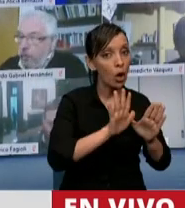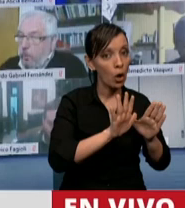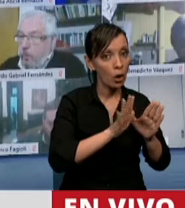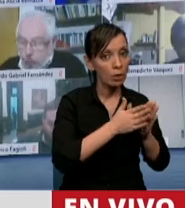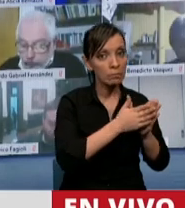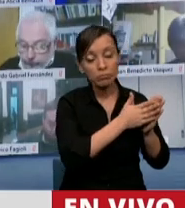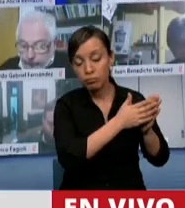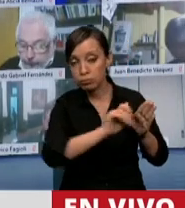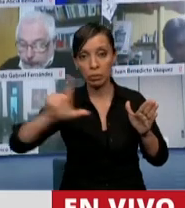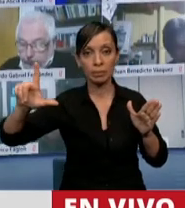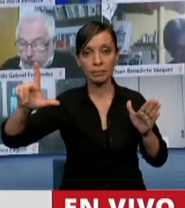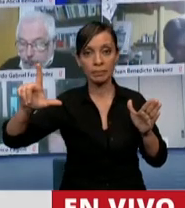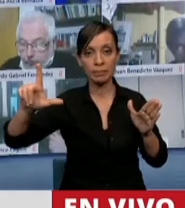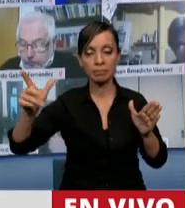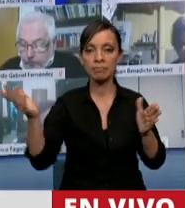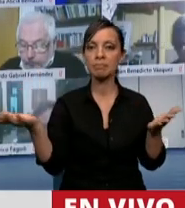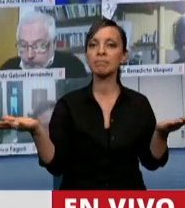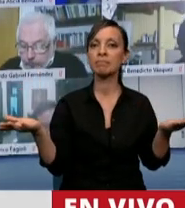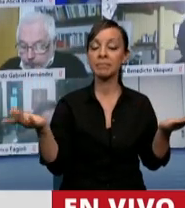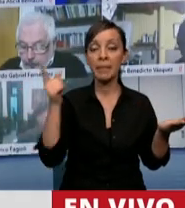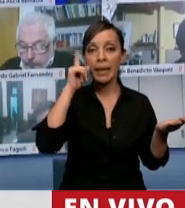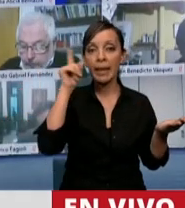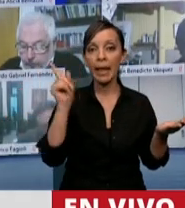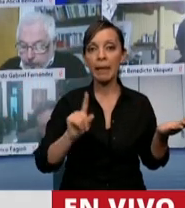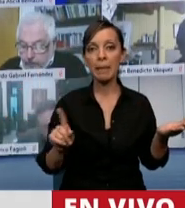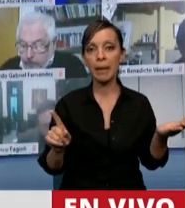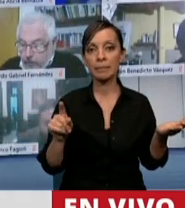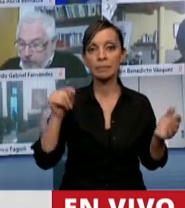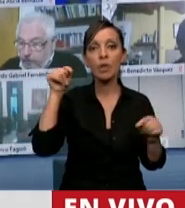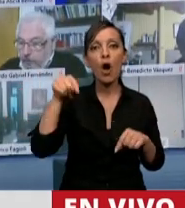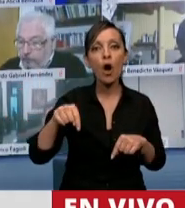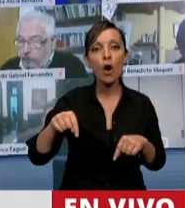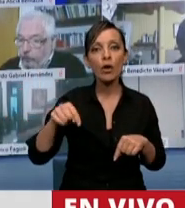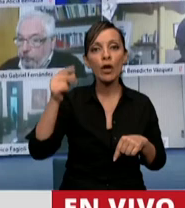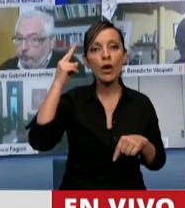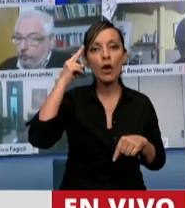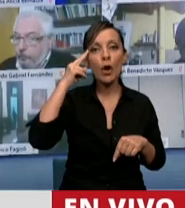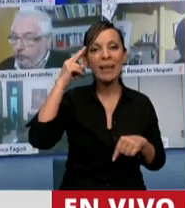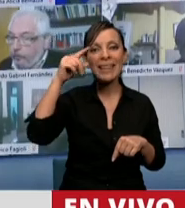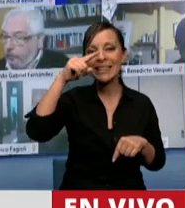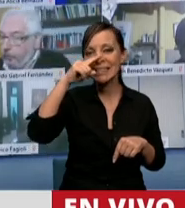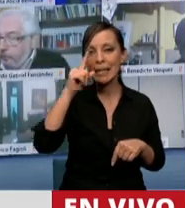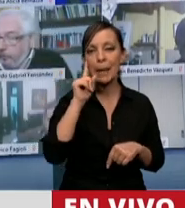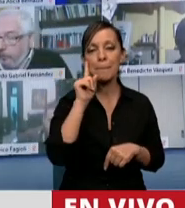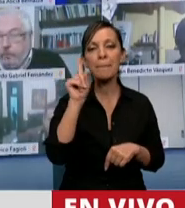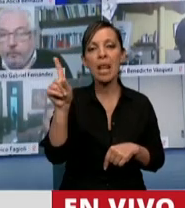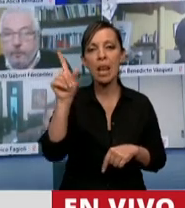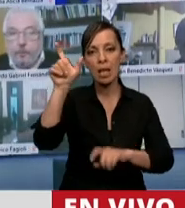increíble y hoy tenemos 97 mil